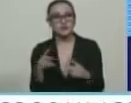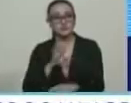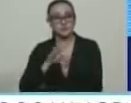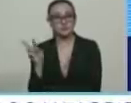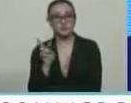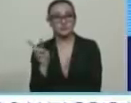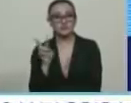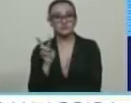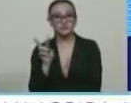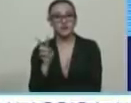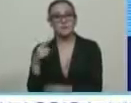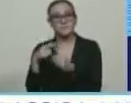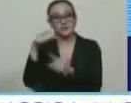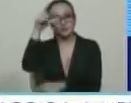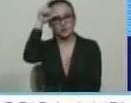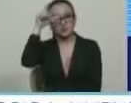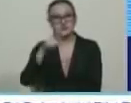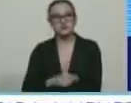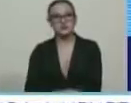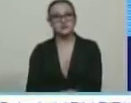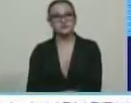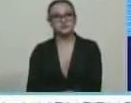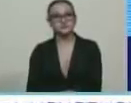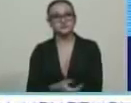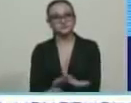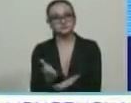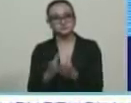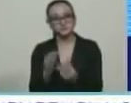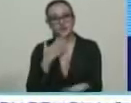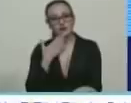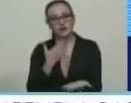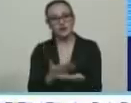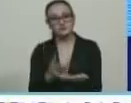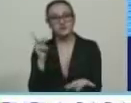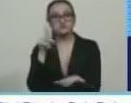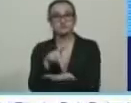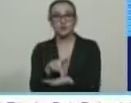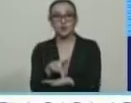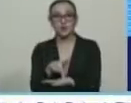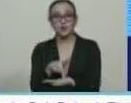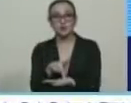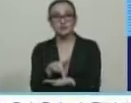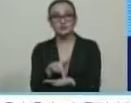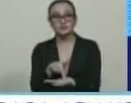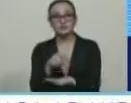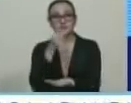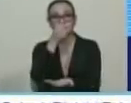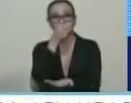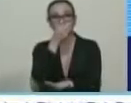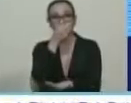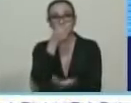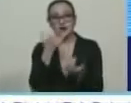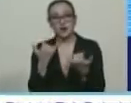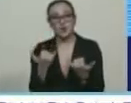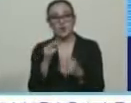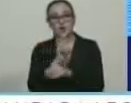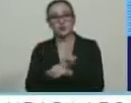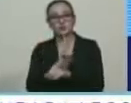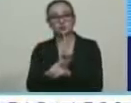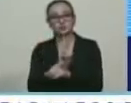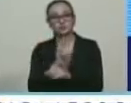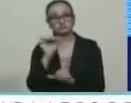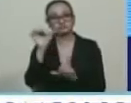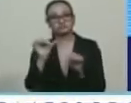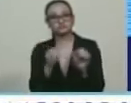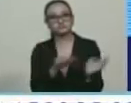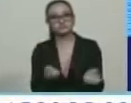Venezuela y de Turquía. A todos, muchas gracias por su asistencia. Dejo de inmediato en el uso de la palabra